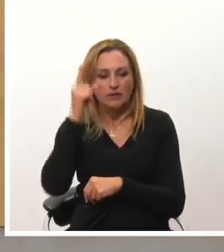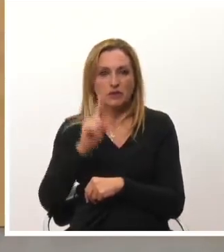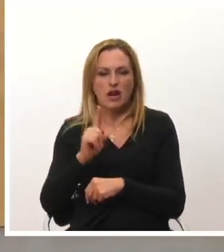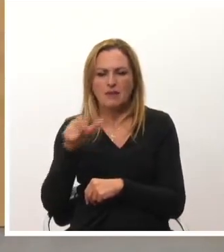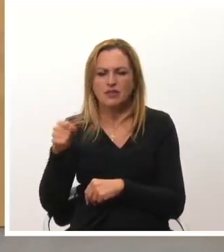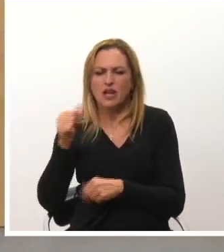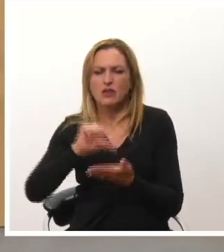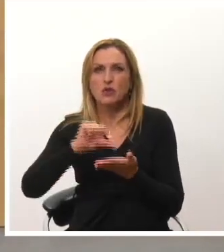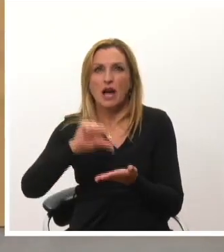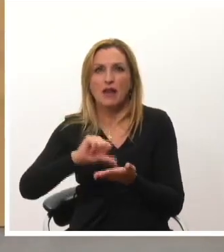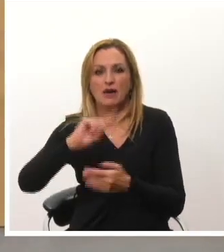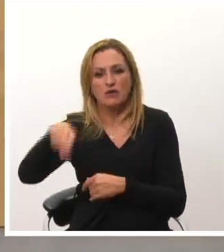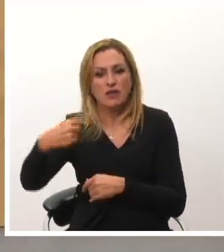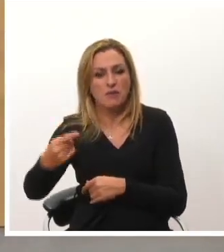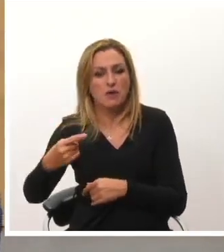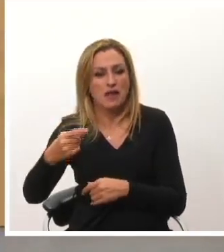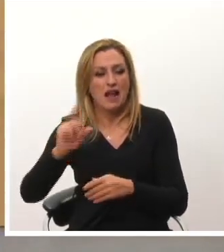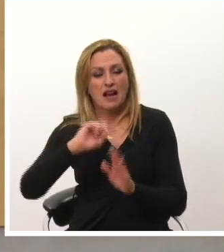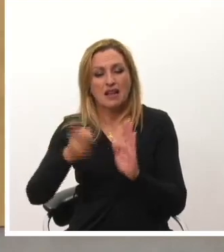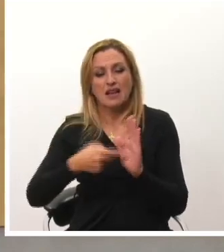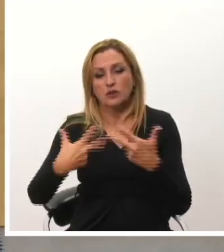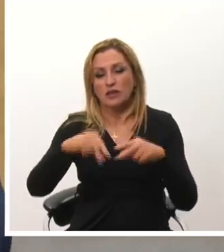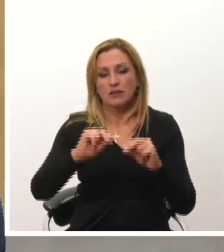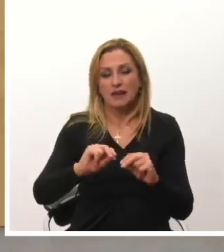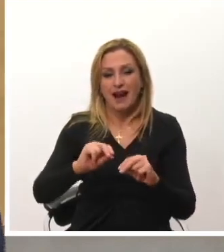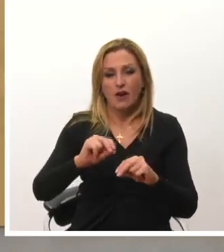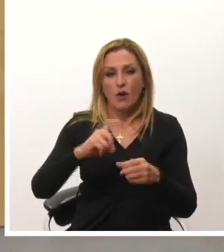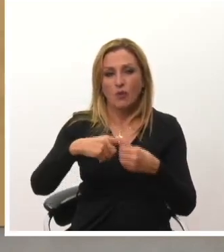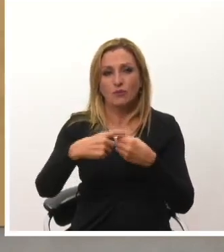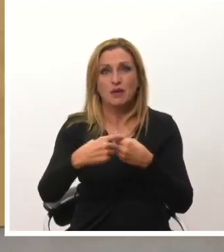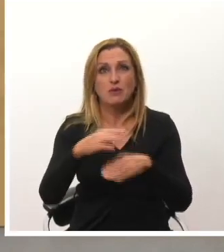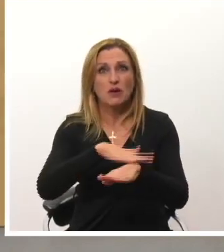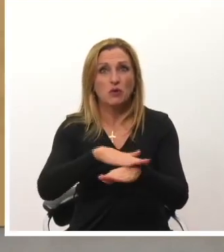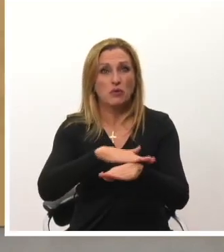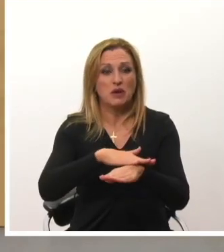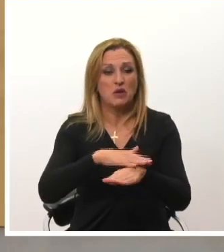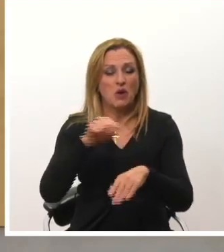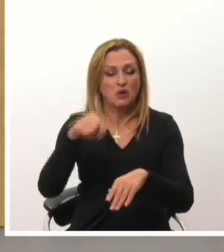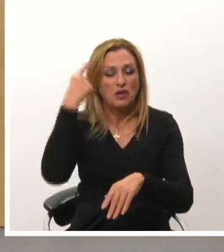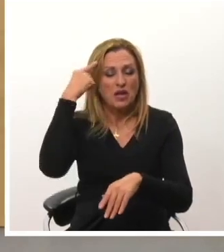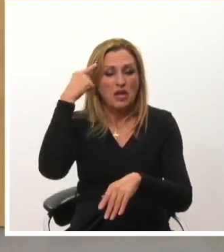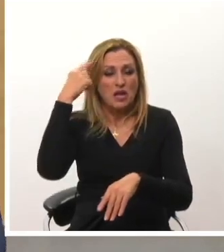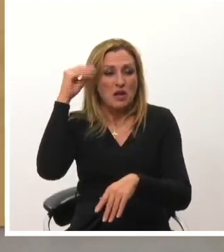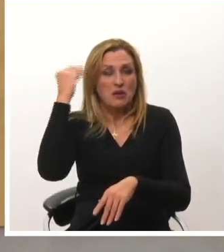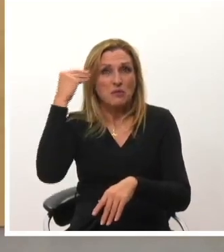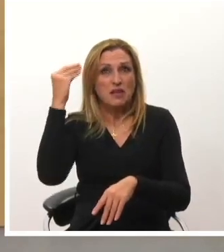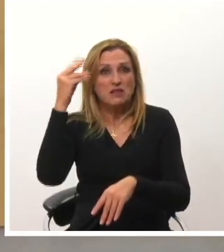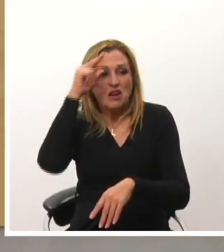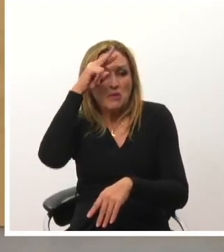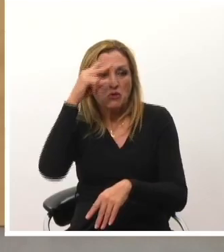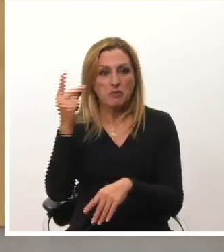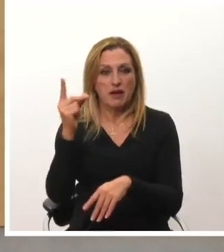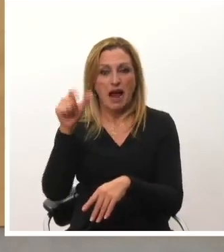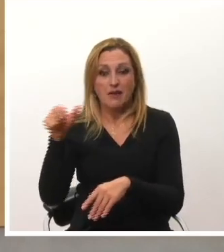preocupa lo vamos a hacer cuando termine esta legislatura los miembros del gobierno Usted cree que de verdad les preocupa yo creo que los ciudadanos no les preocupa lo más mínimo